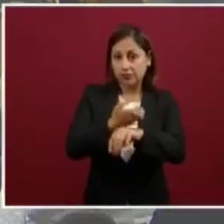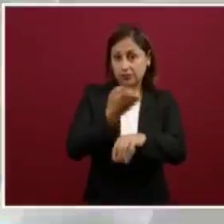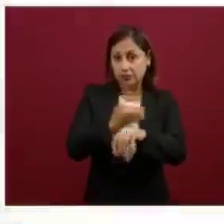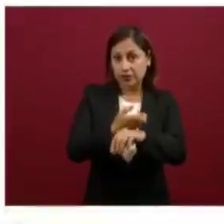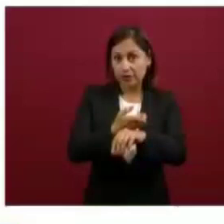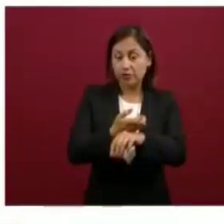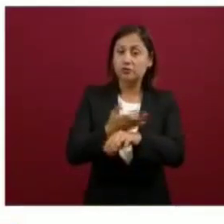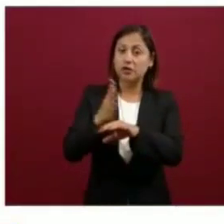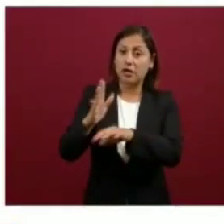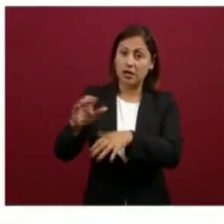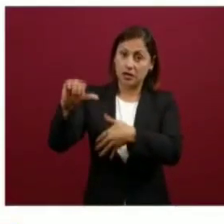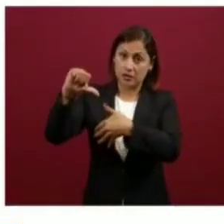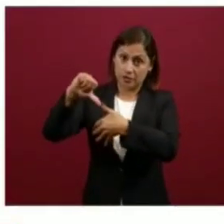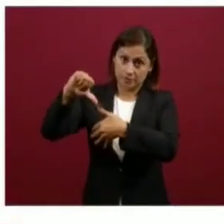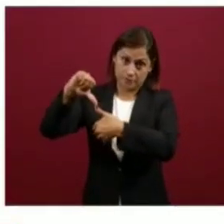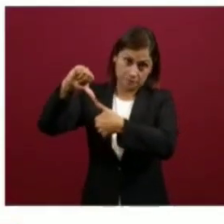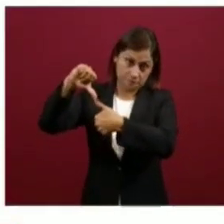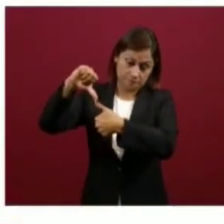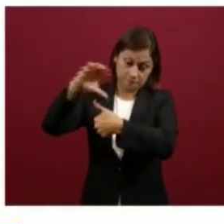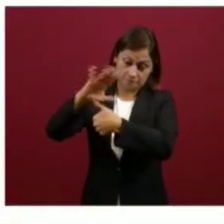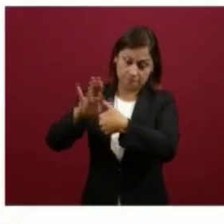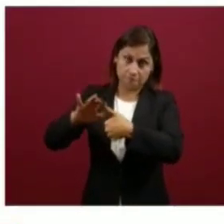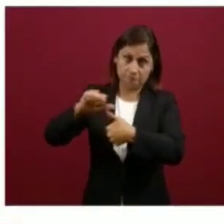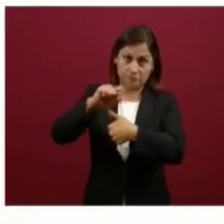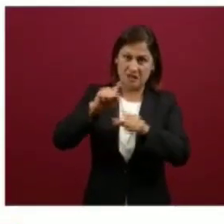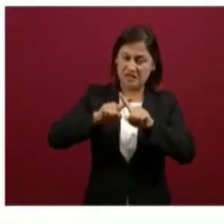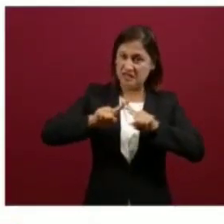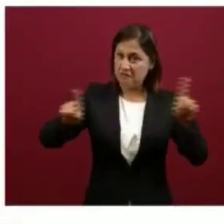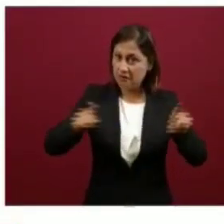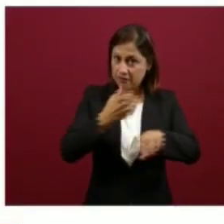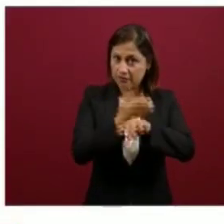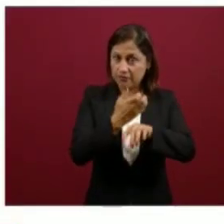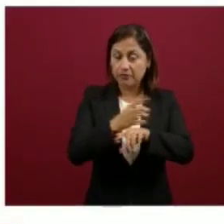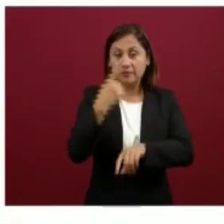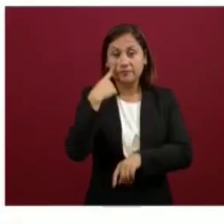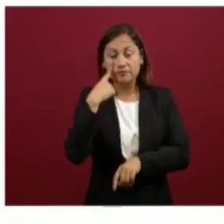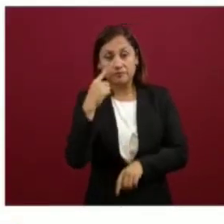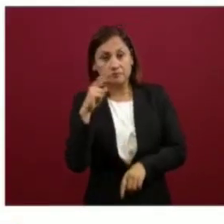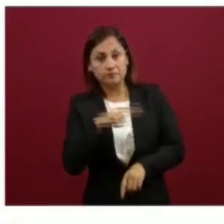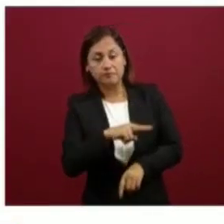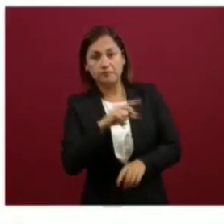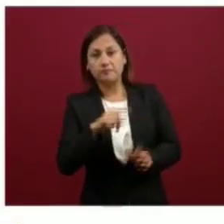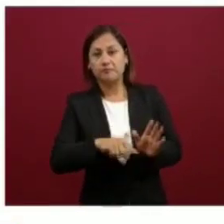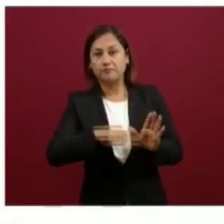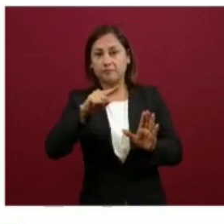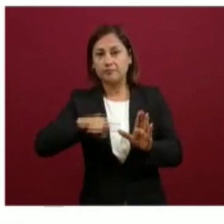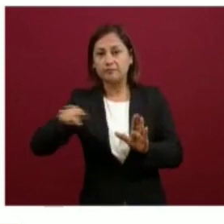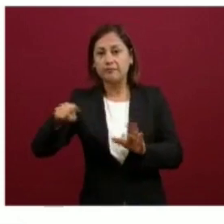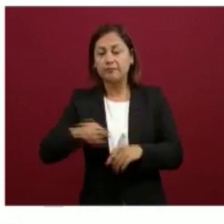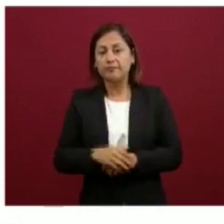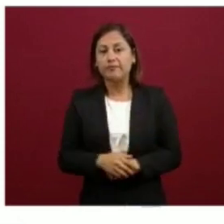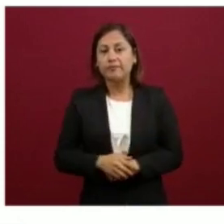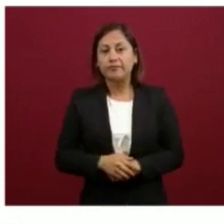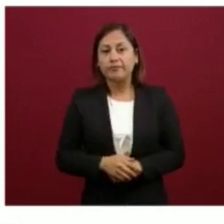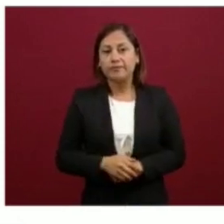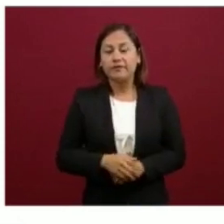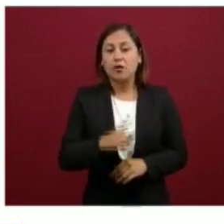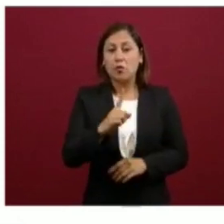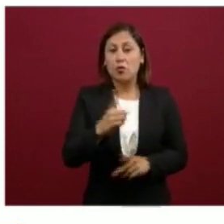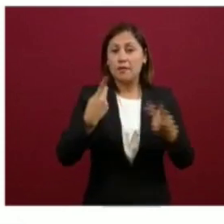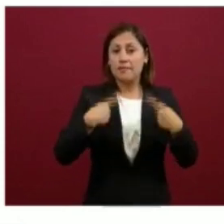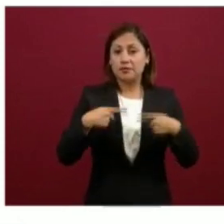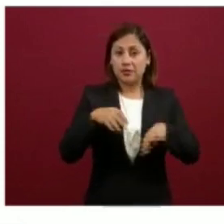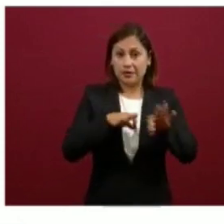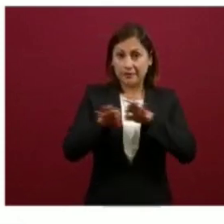norte de Centroamérica. Por favor, vean ustedes que el ingreso medio de un trabajador es 10 veces más